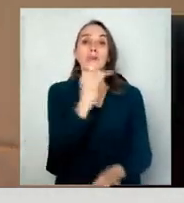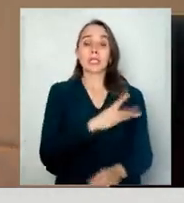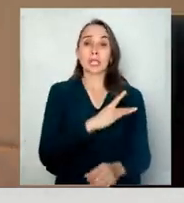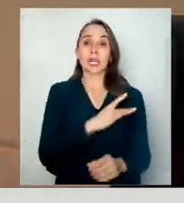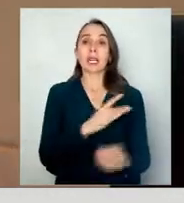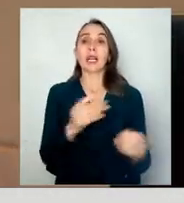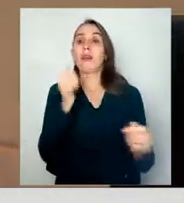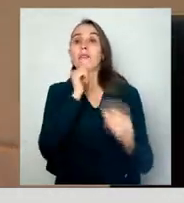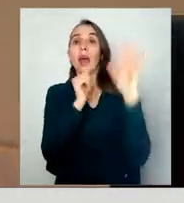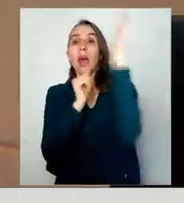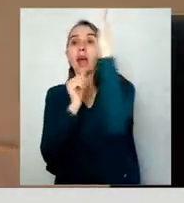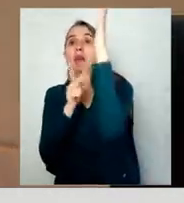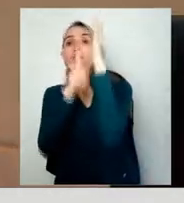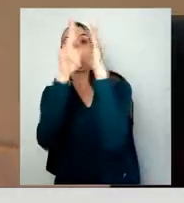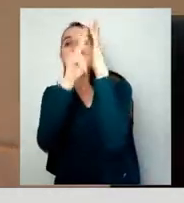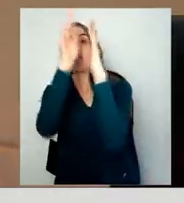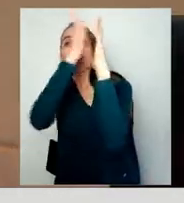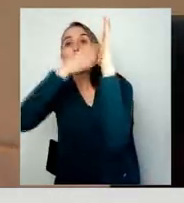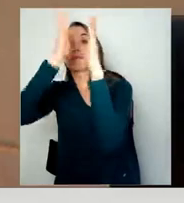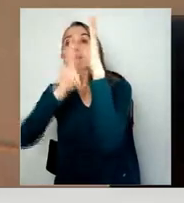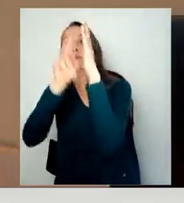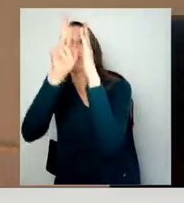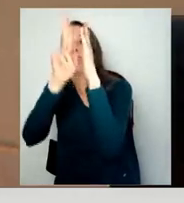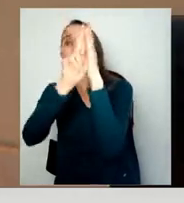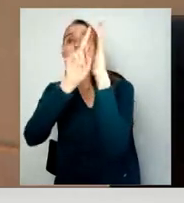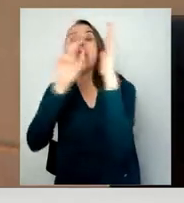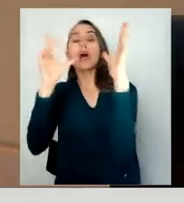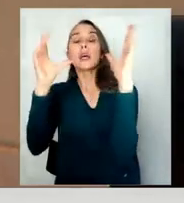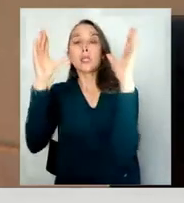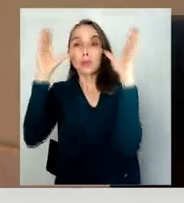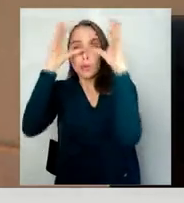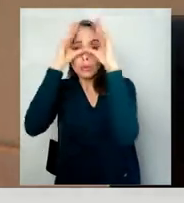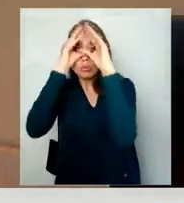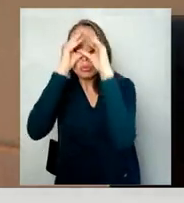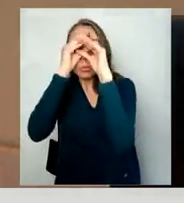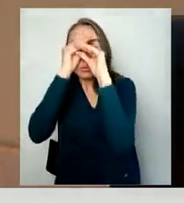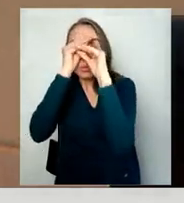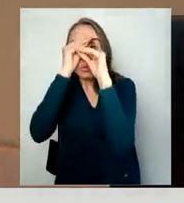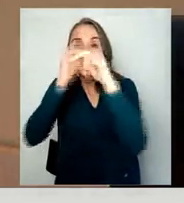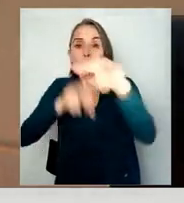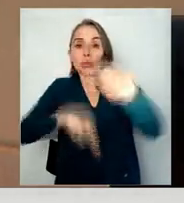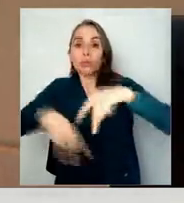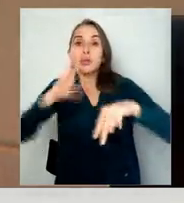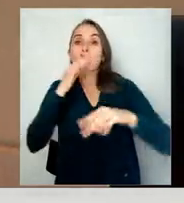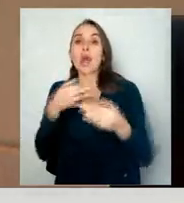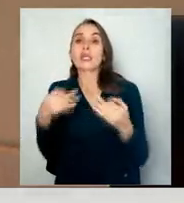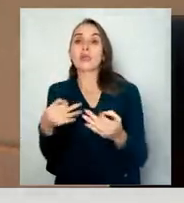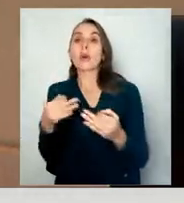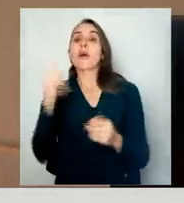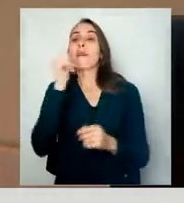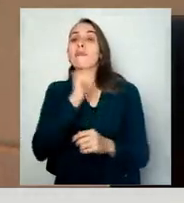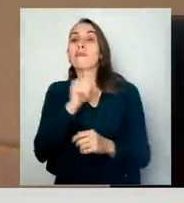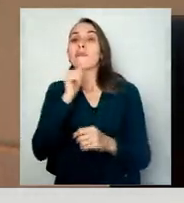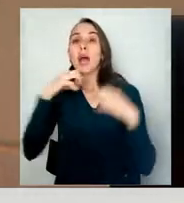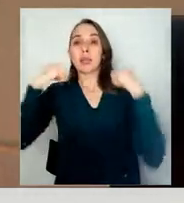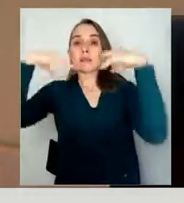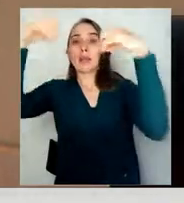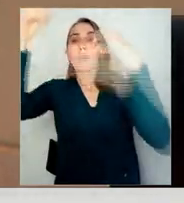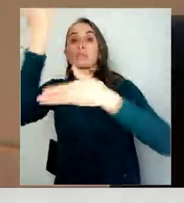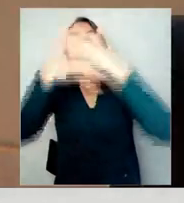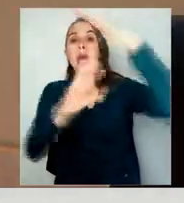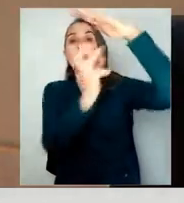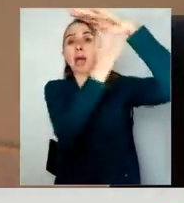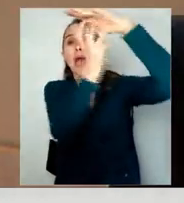a los árboles lo que genera oscuridad e inseguridad falta recambio de la luminarias y